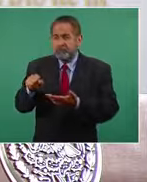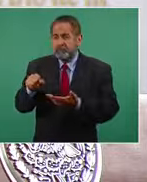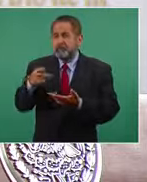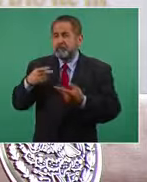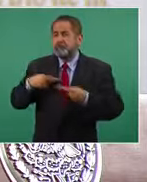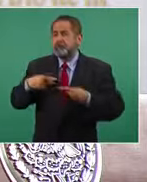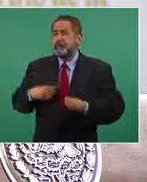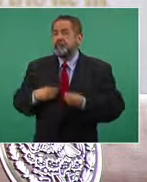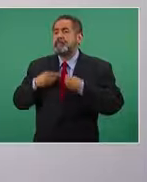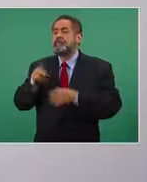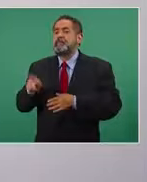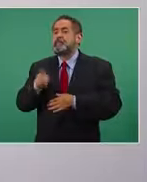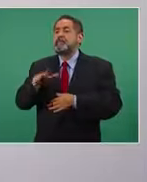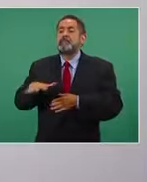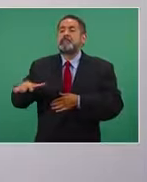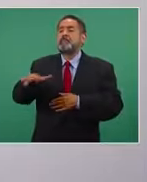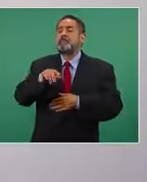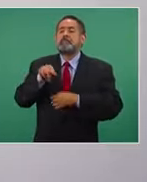en los pueblos,